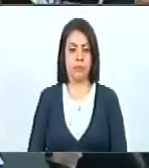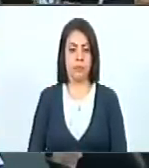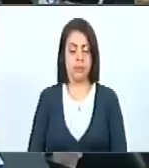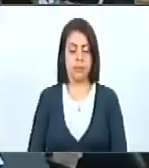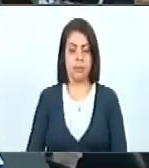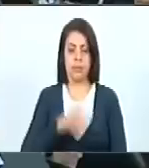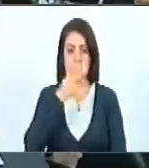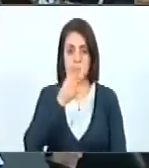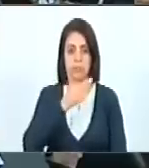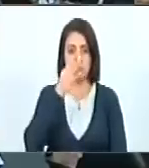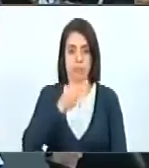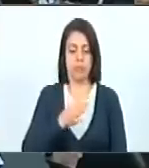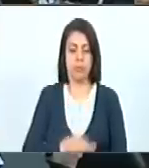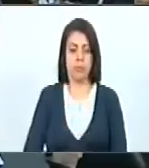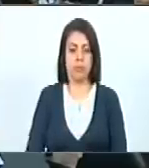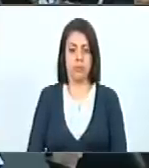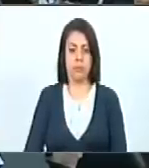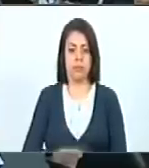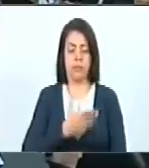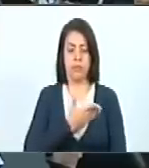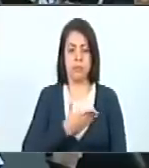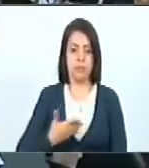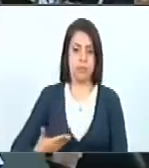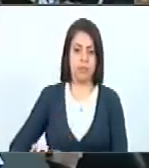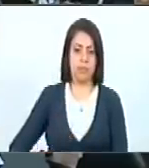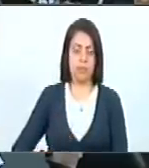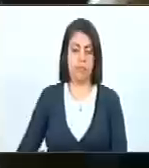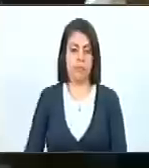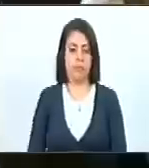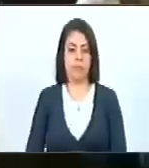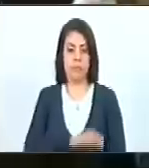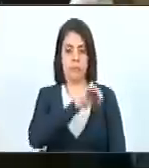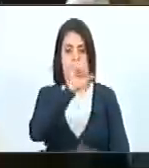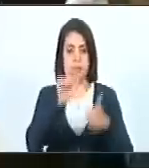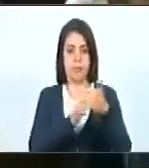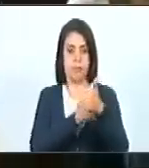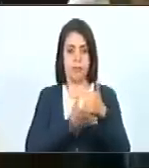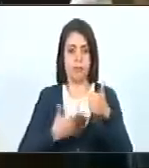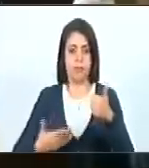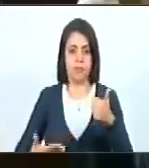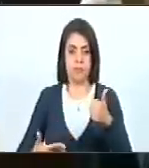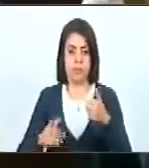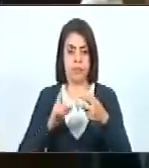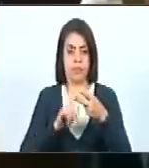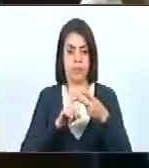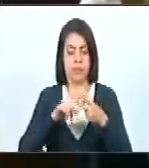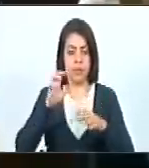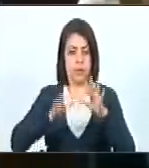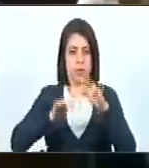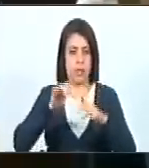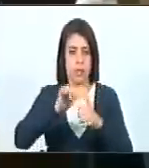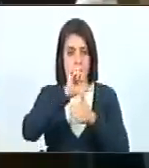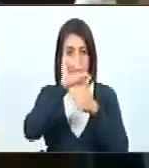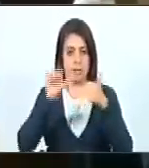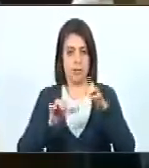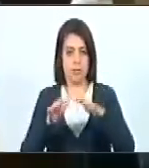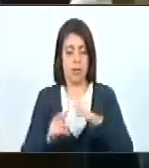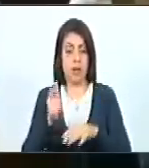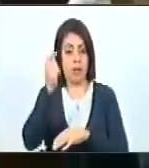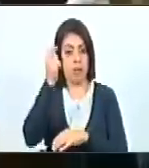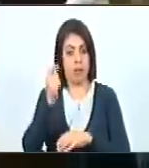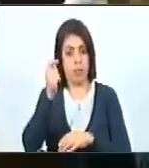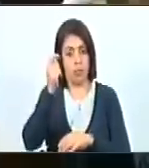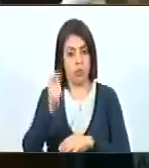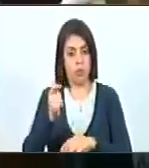Muy buenas tardes, ciudadano presidente, segunda vicepresidenta, secretaria, subsecretaria, colega